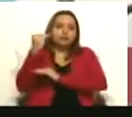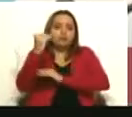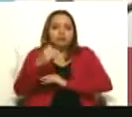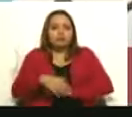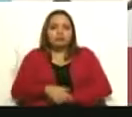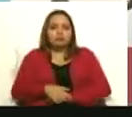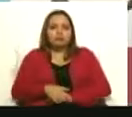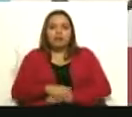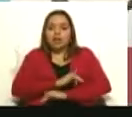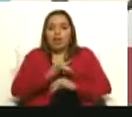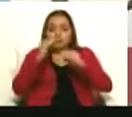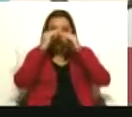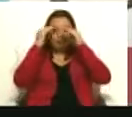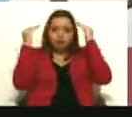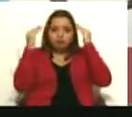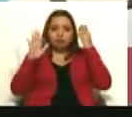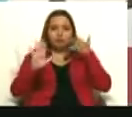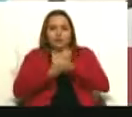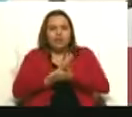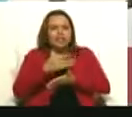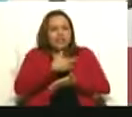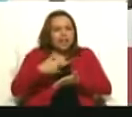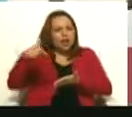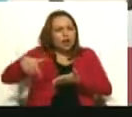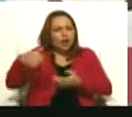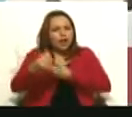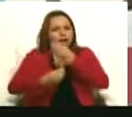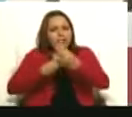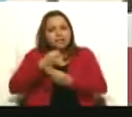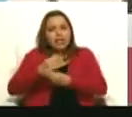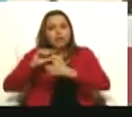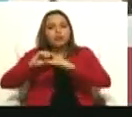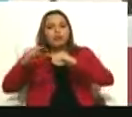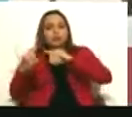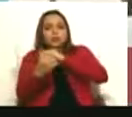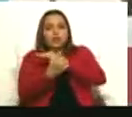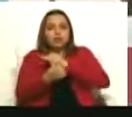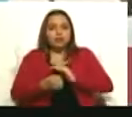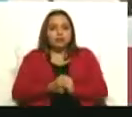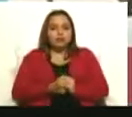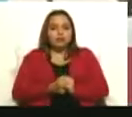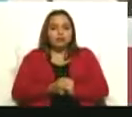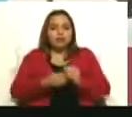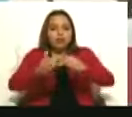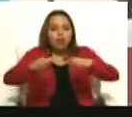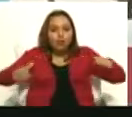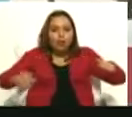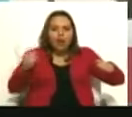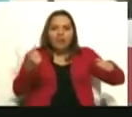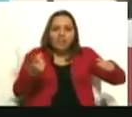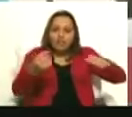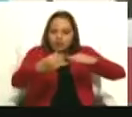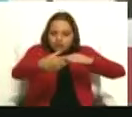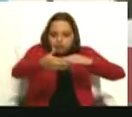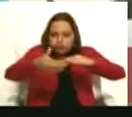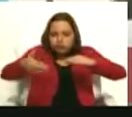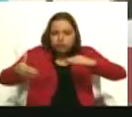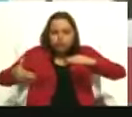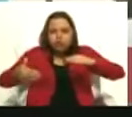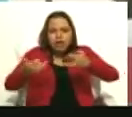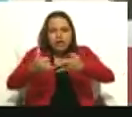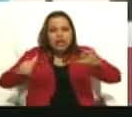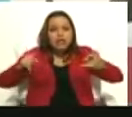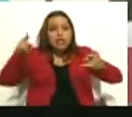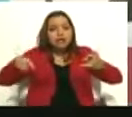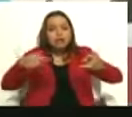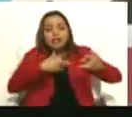vaso, es lo que pretende hoy hacer Guyana con un mar que está pendiente por delimitar, incluso